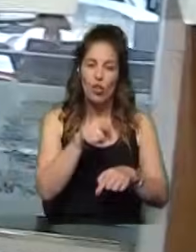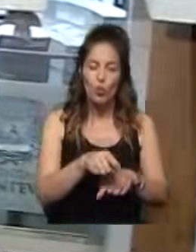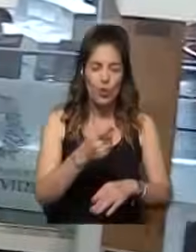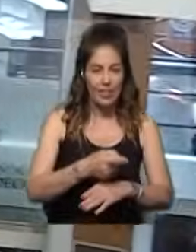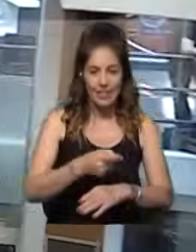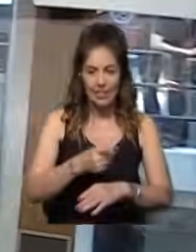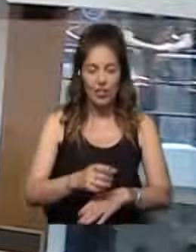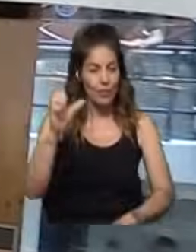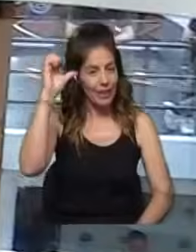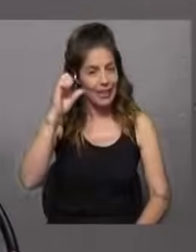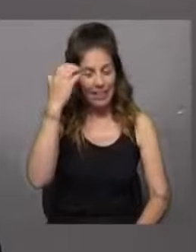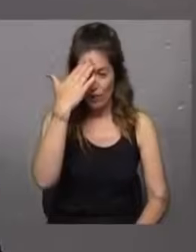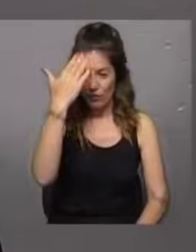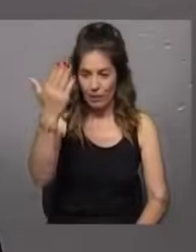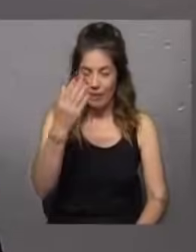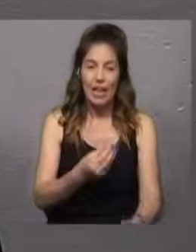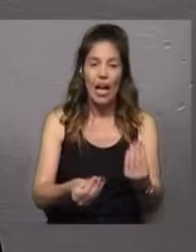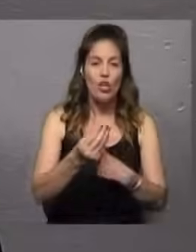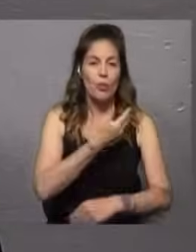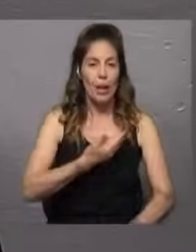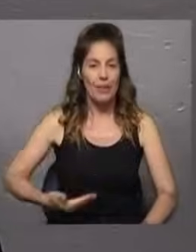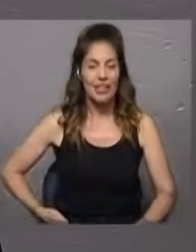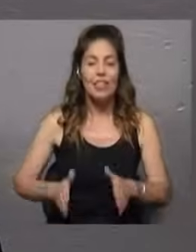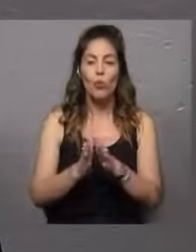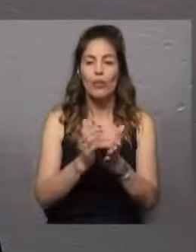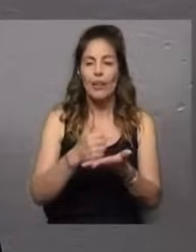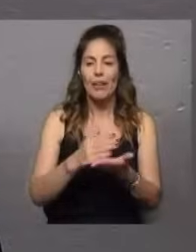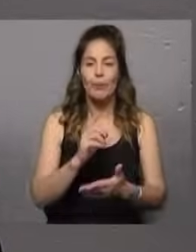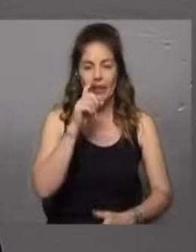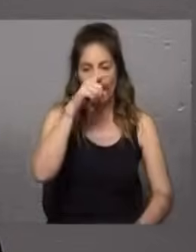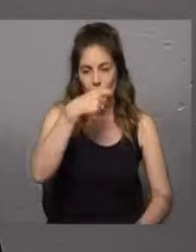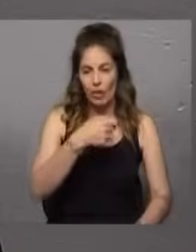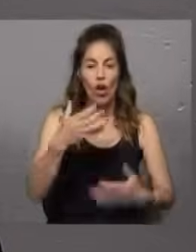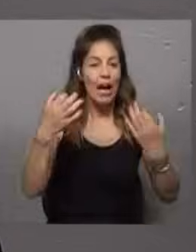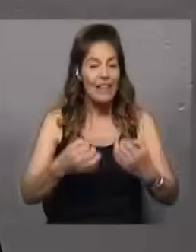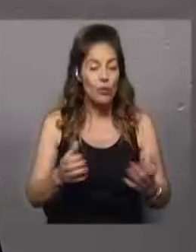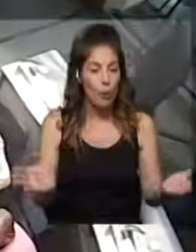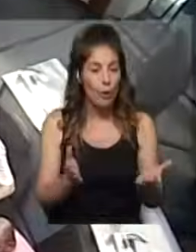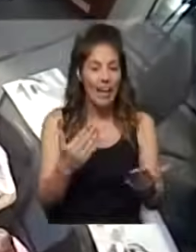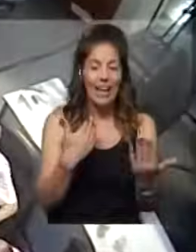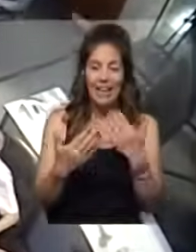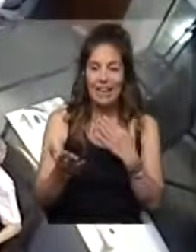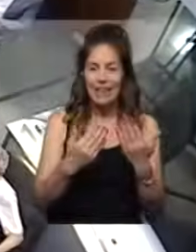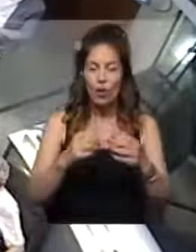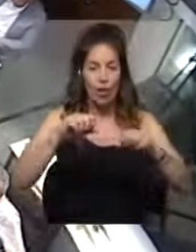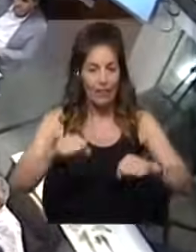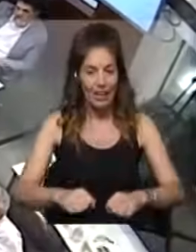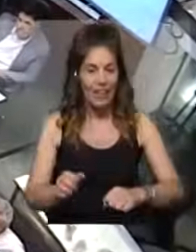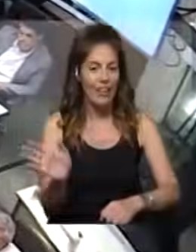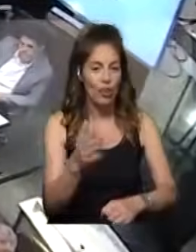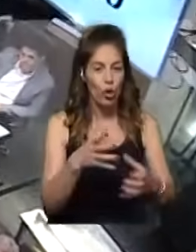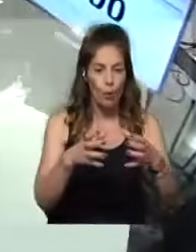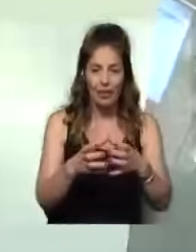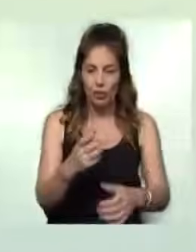edila frenteamplista Patricia Soria asumió la presidencia de la junta Montevideo y aseguró que promoverá el diálogo con las bancadas de todos los